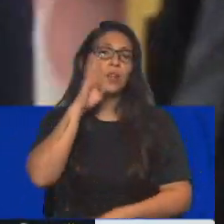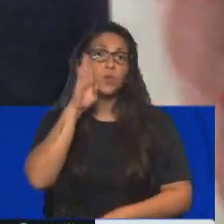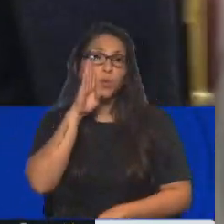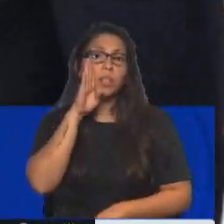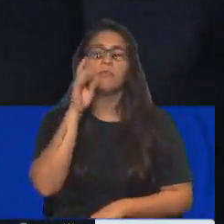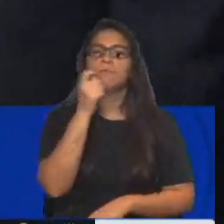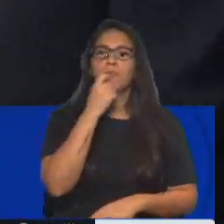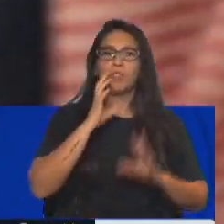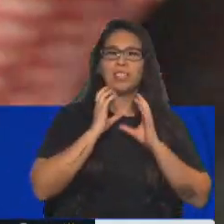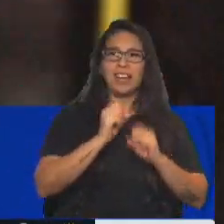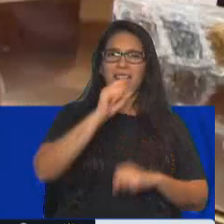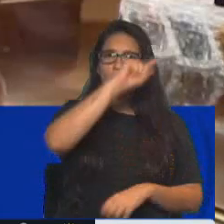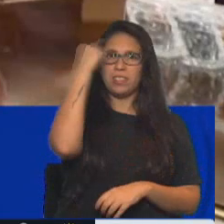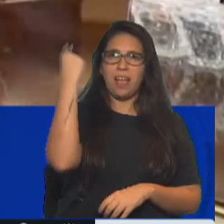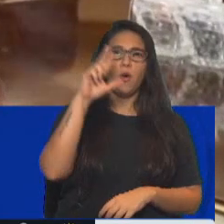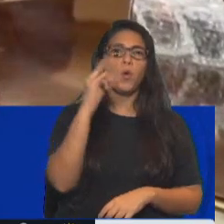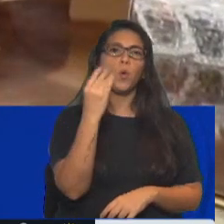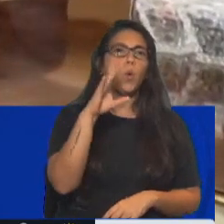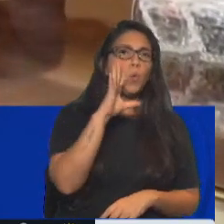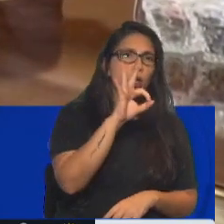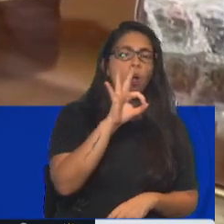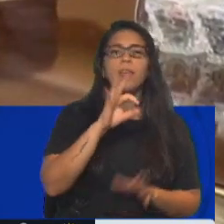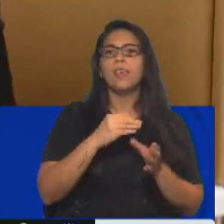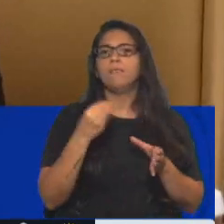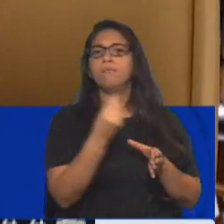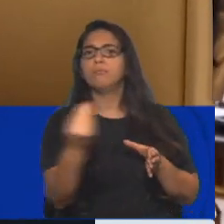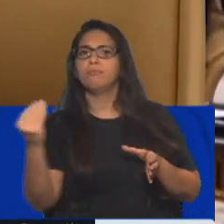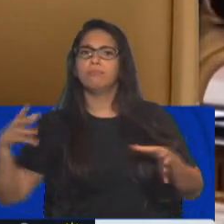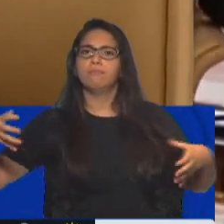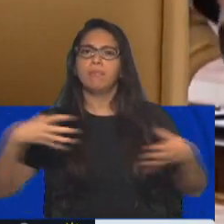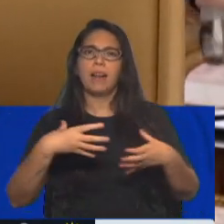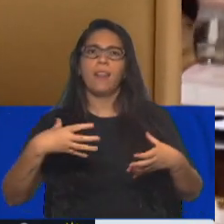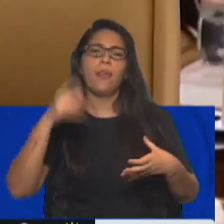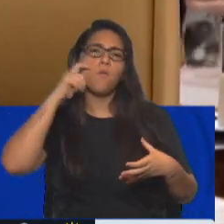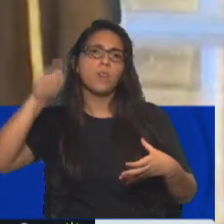el secretario de Estado Marco Rubio y una delegación ucraniana.